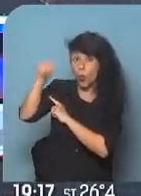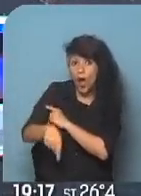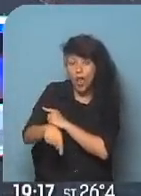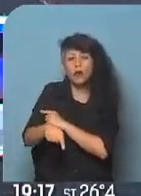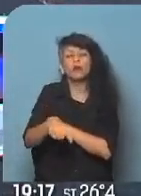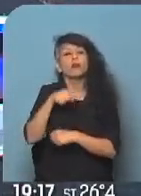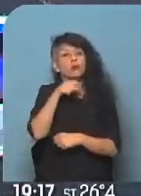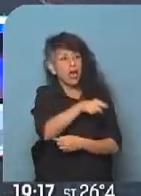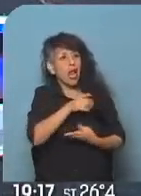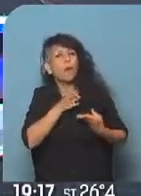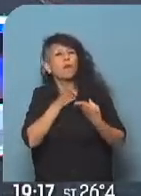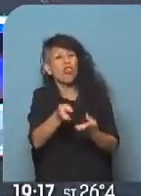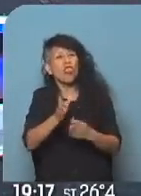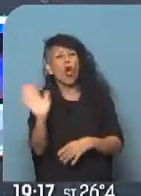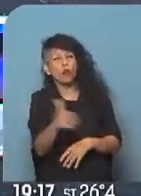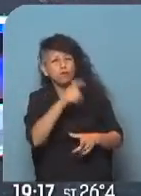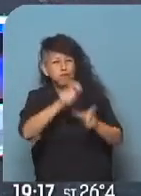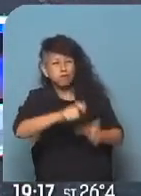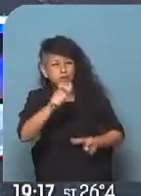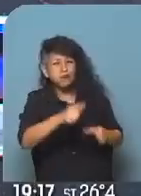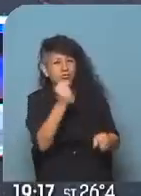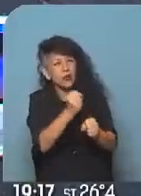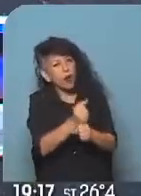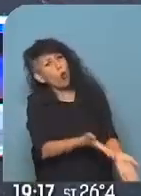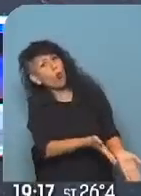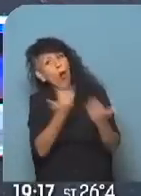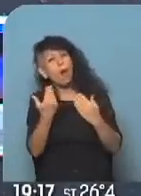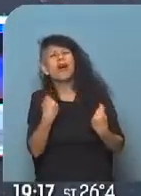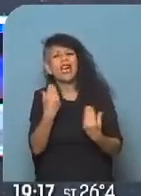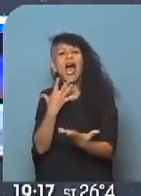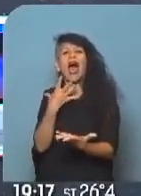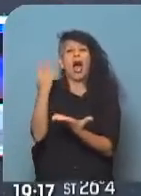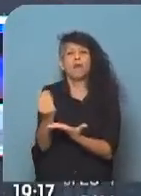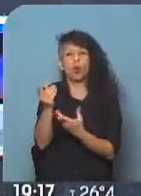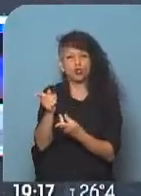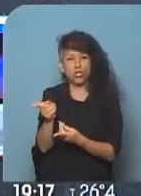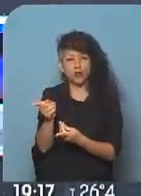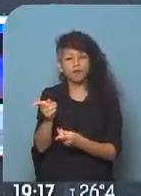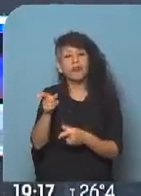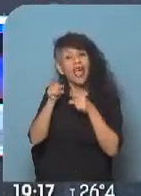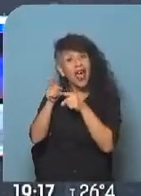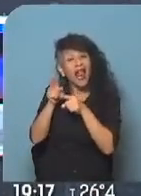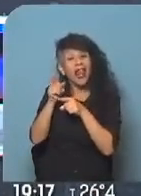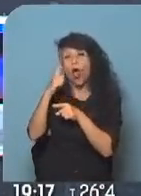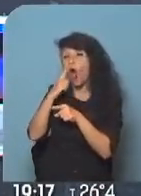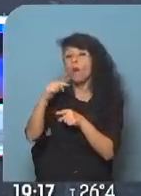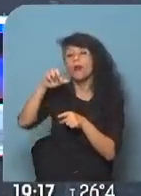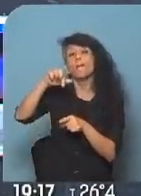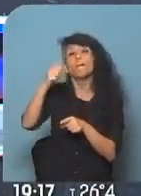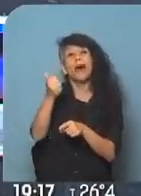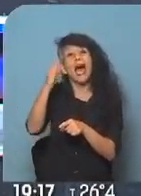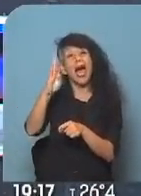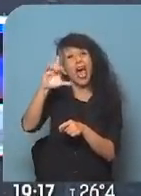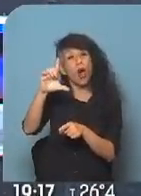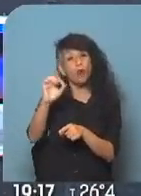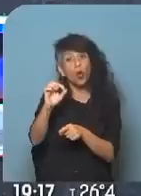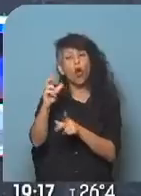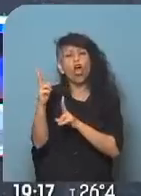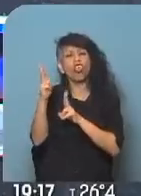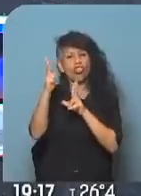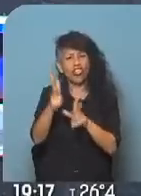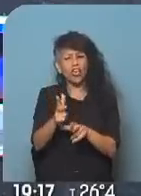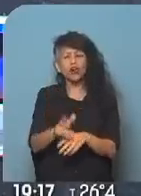camioneros del gremio a brindarle su apoyo al aeropuerto internacional de Ezeiza. Pablo Moyano habló desde Singapur y dijo que toda esta denuncia en